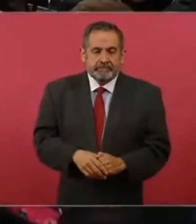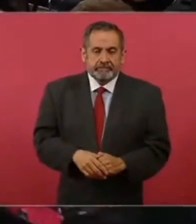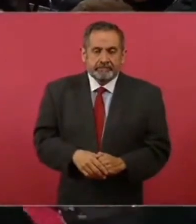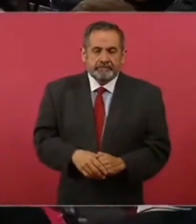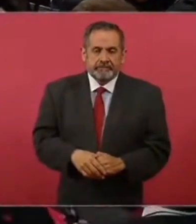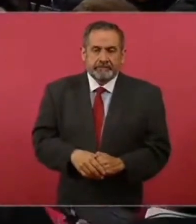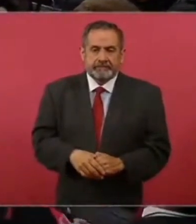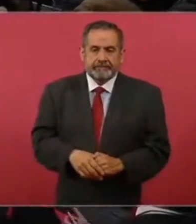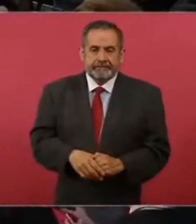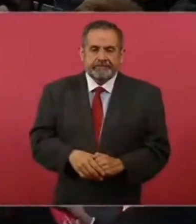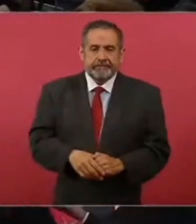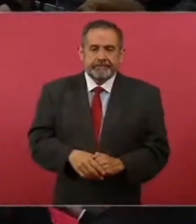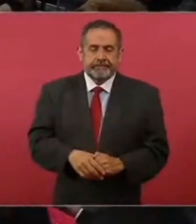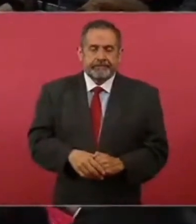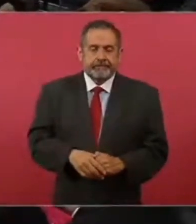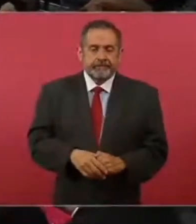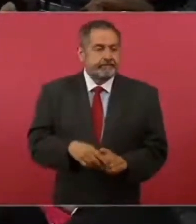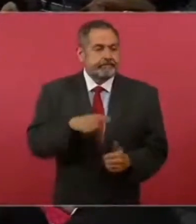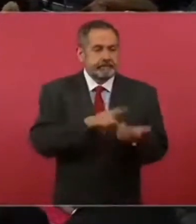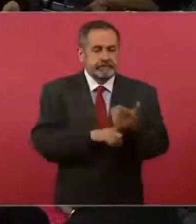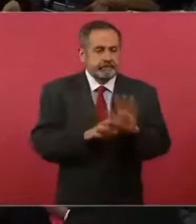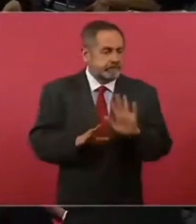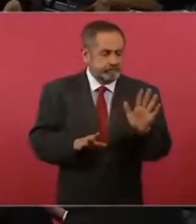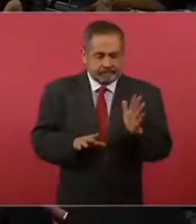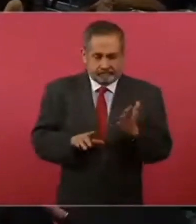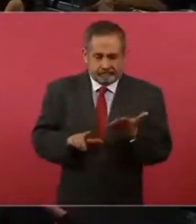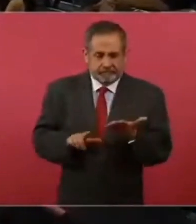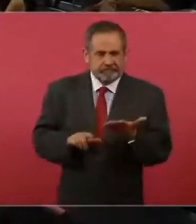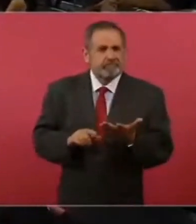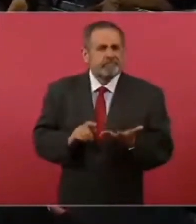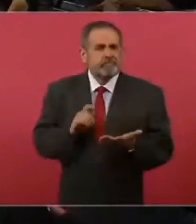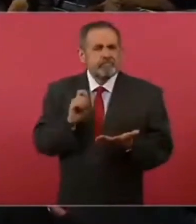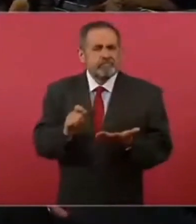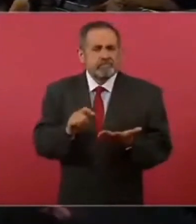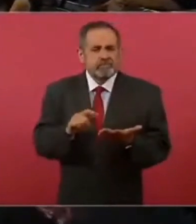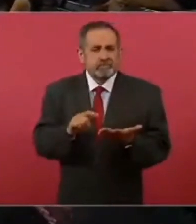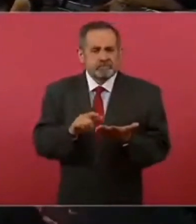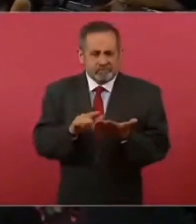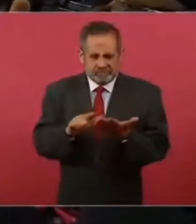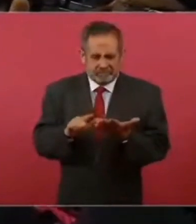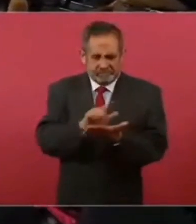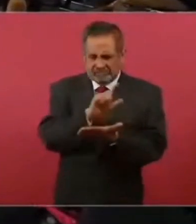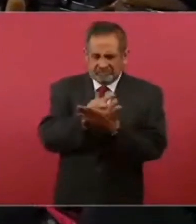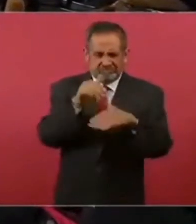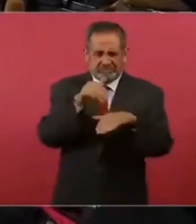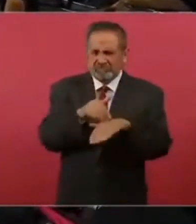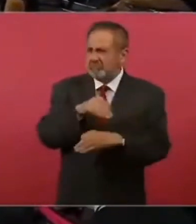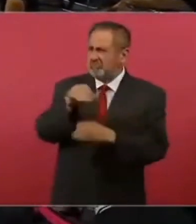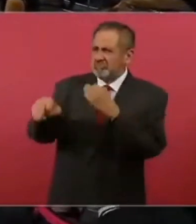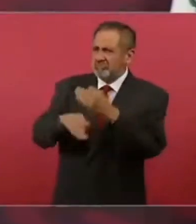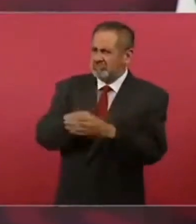el que decía al margen de la ley nada por encima de la ley nadie